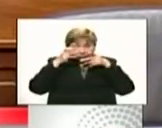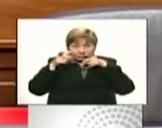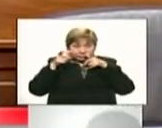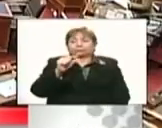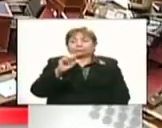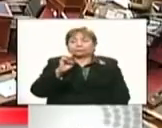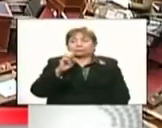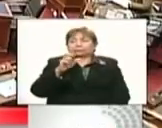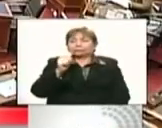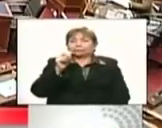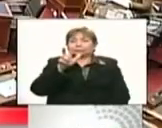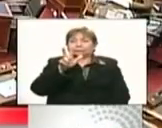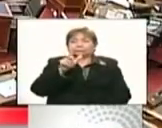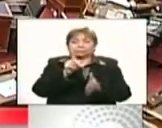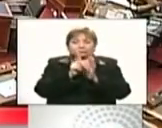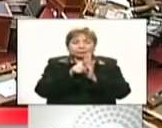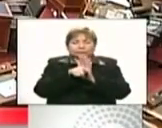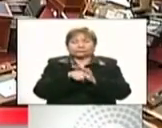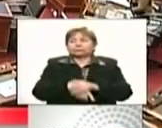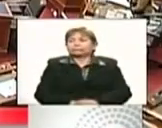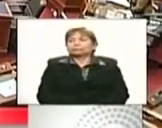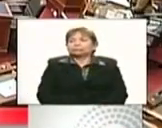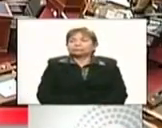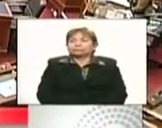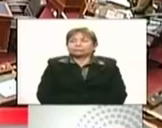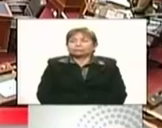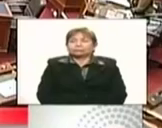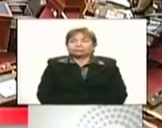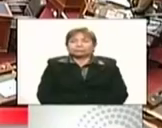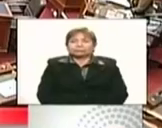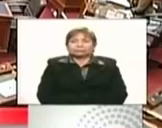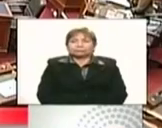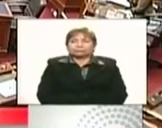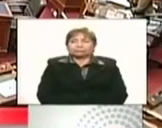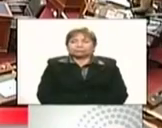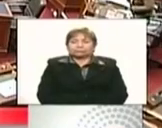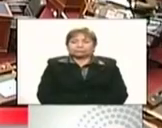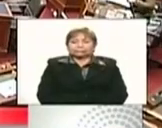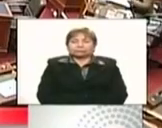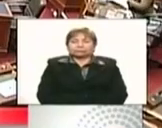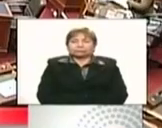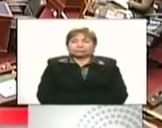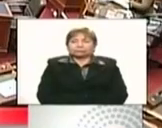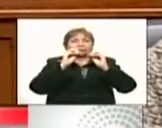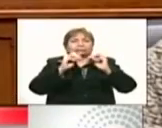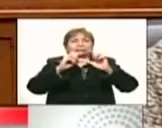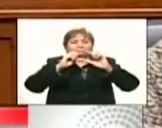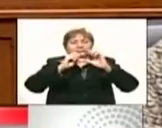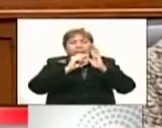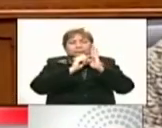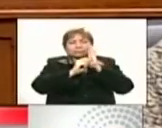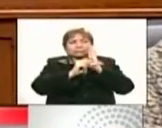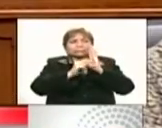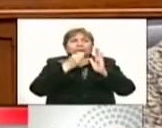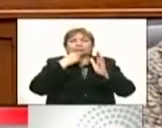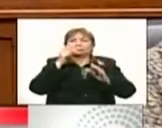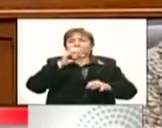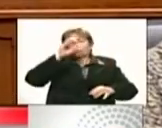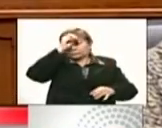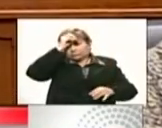la reforma constitucional del artículo 206 de la Constitución dice que se debe